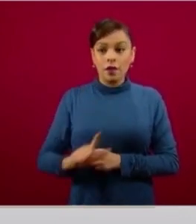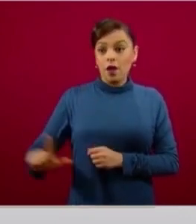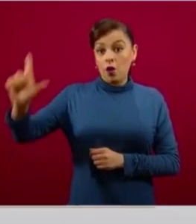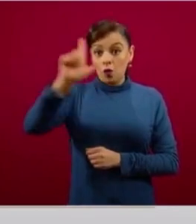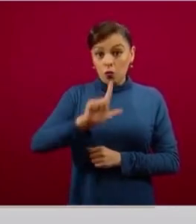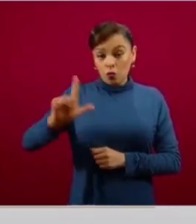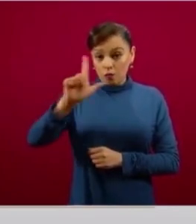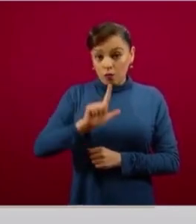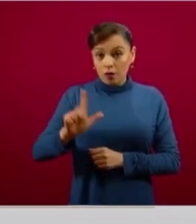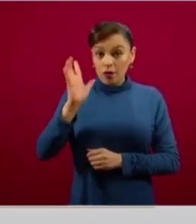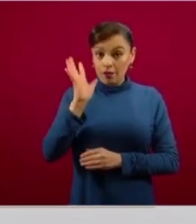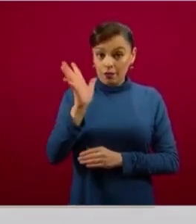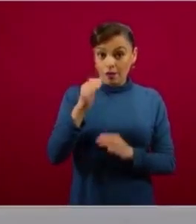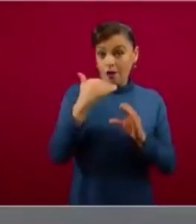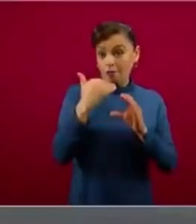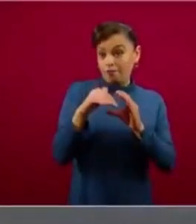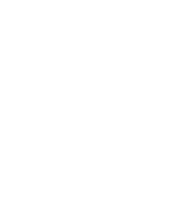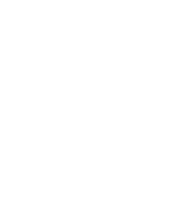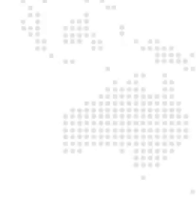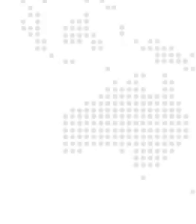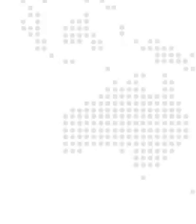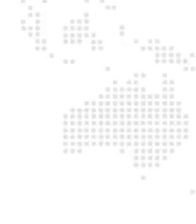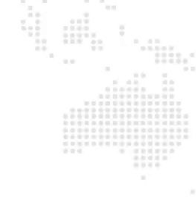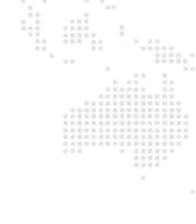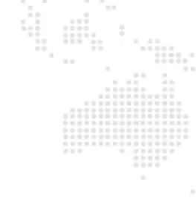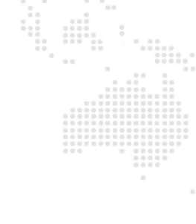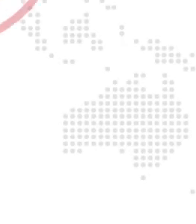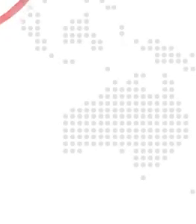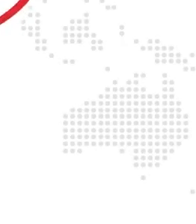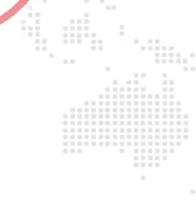dispersiones que se hayan hecho el día lunes